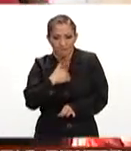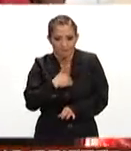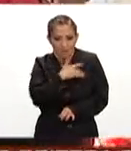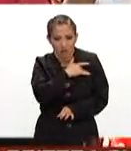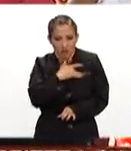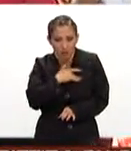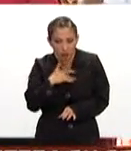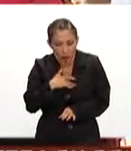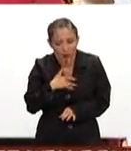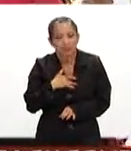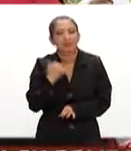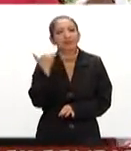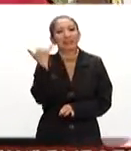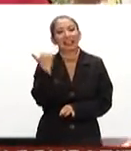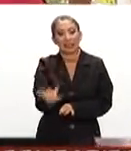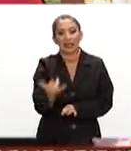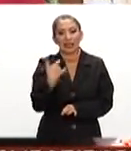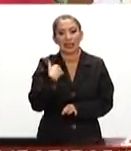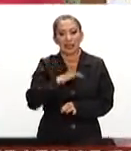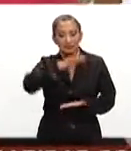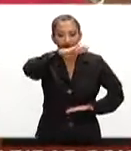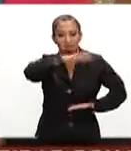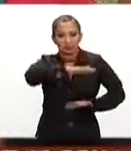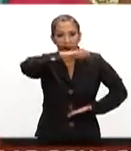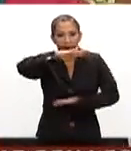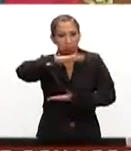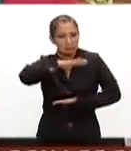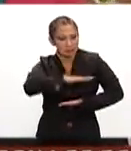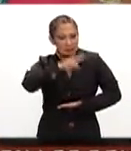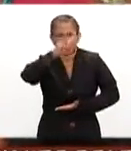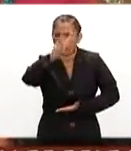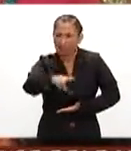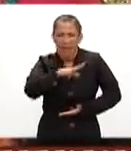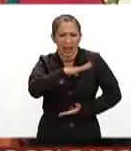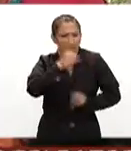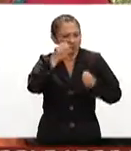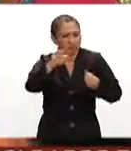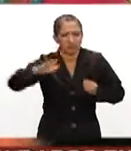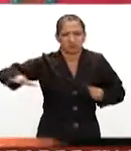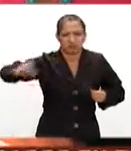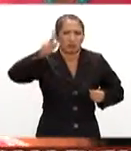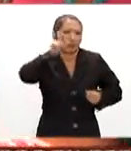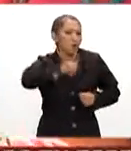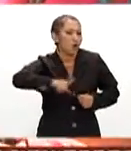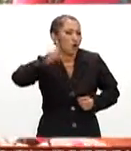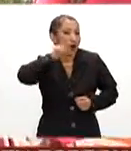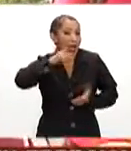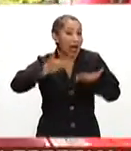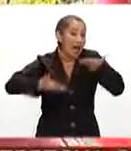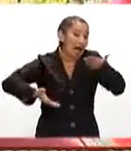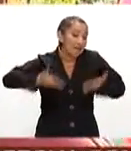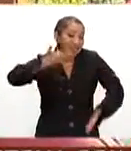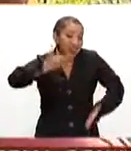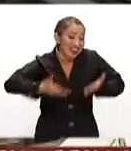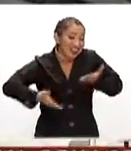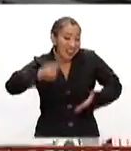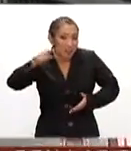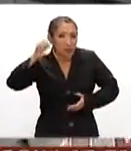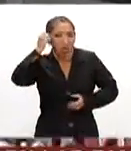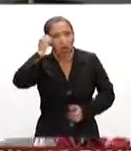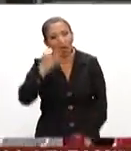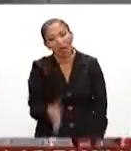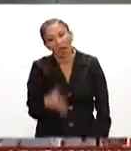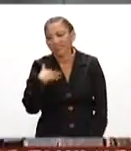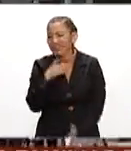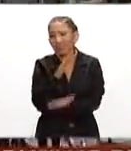autoexploración y las mastografías. De verdad, hay muchas mujeres que a veces hasta por flojera